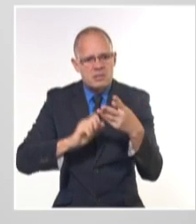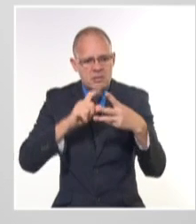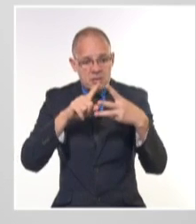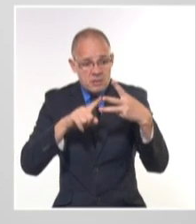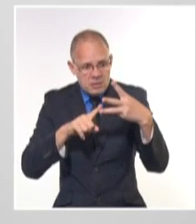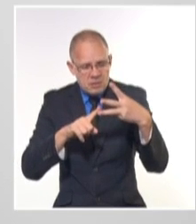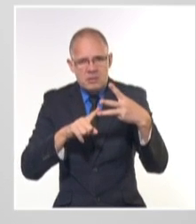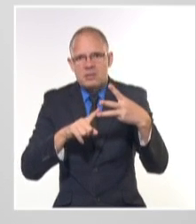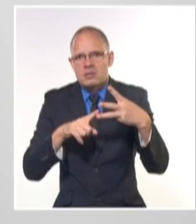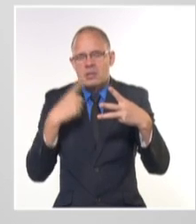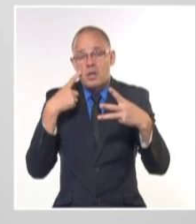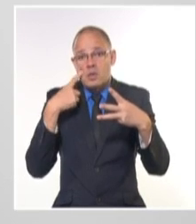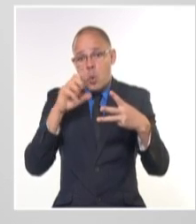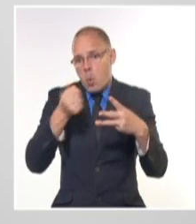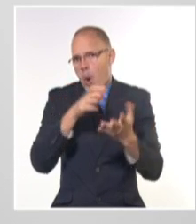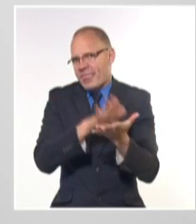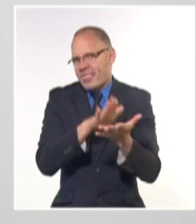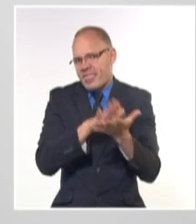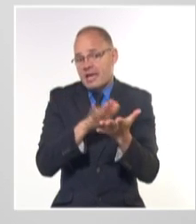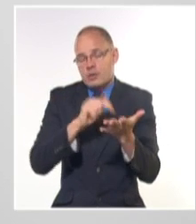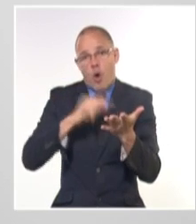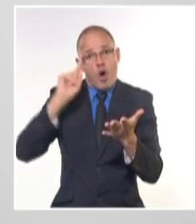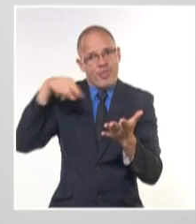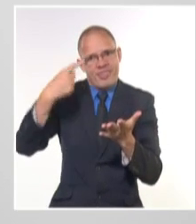formas de gestión 451,